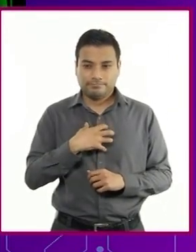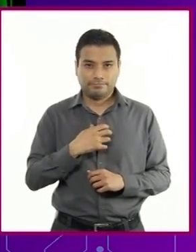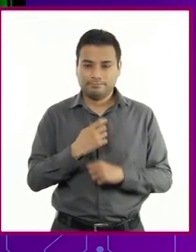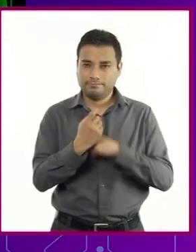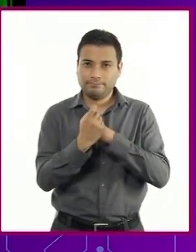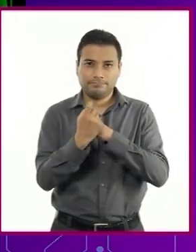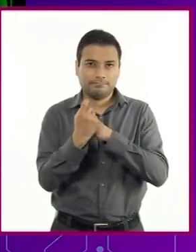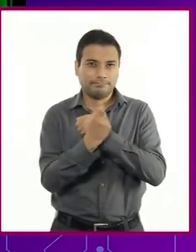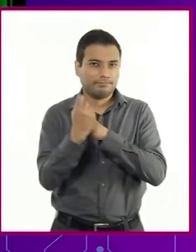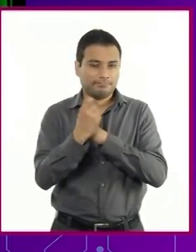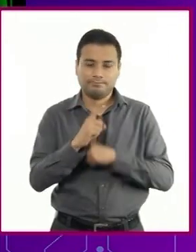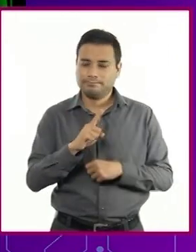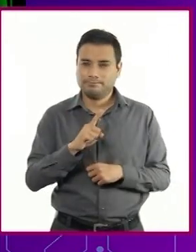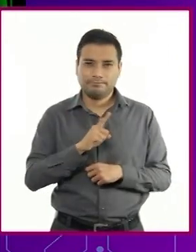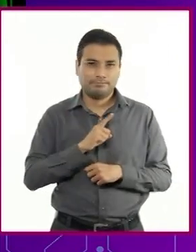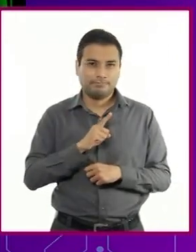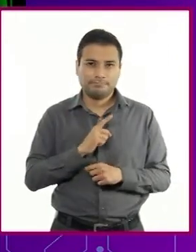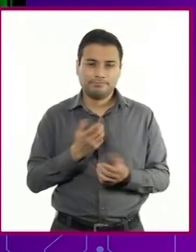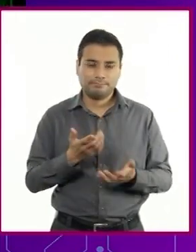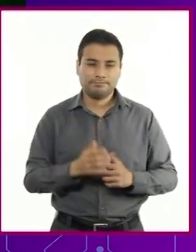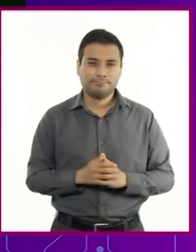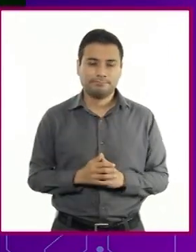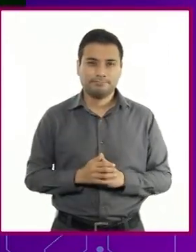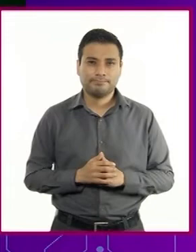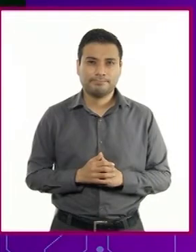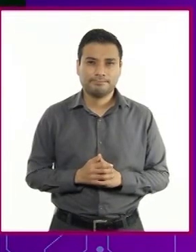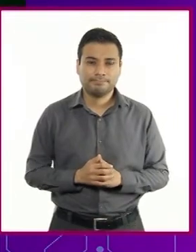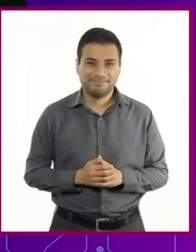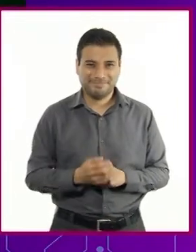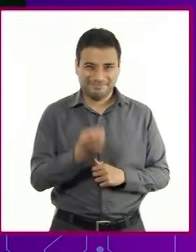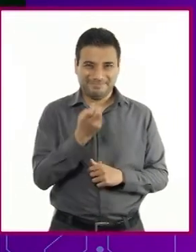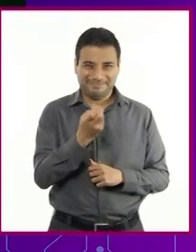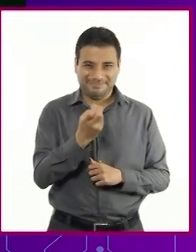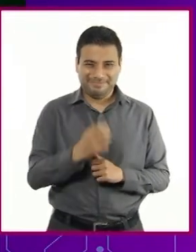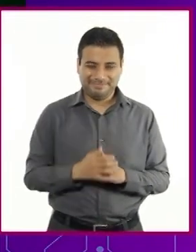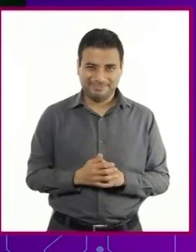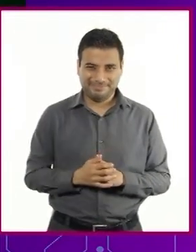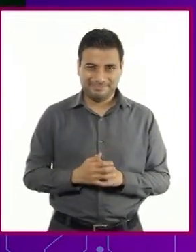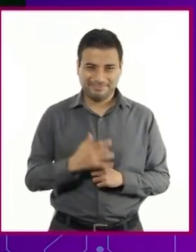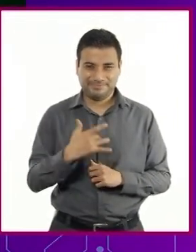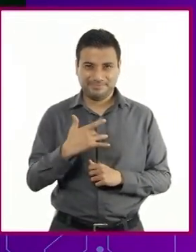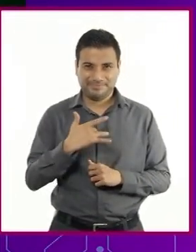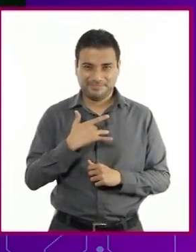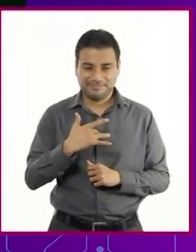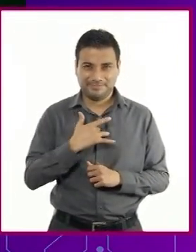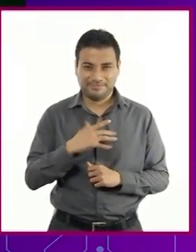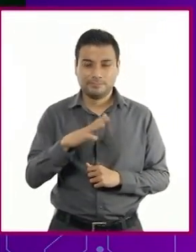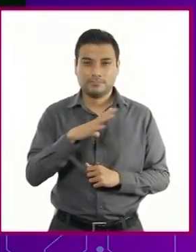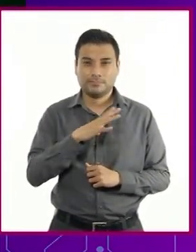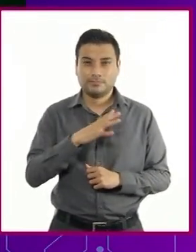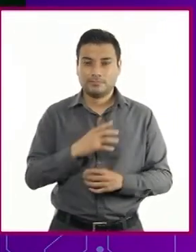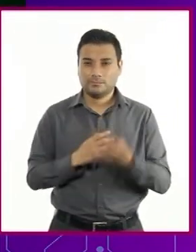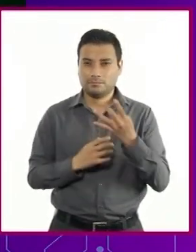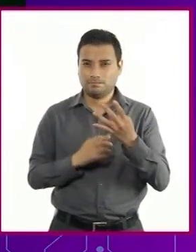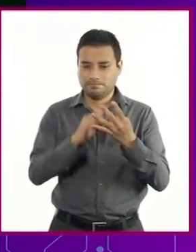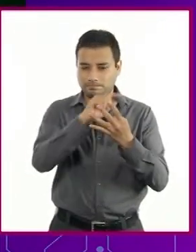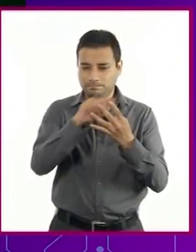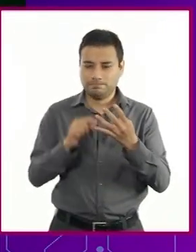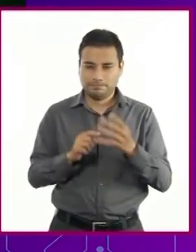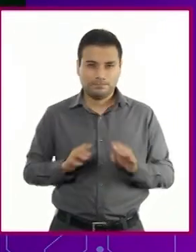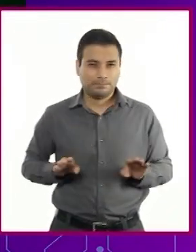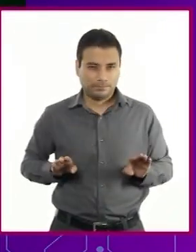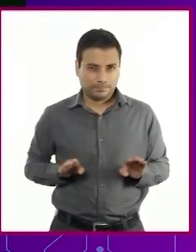o involuntario. Este tipo de tejido muscular posee 4 propiedades